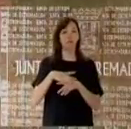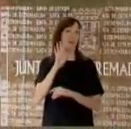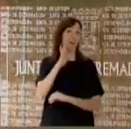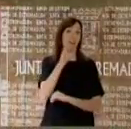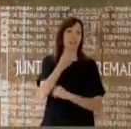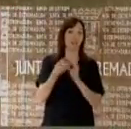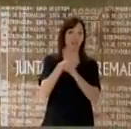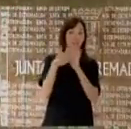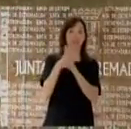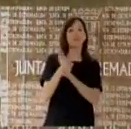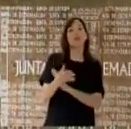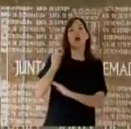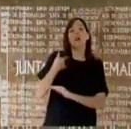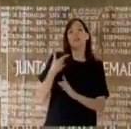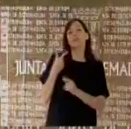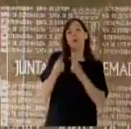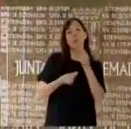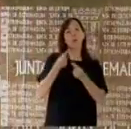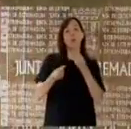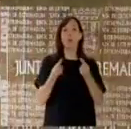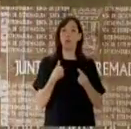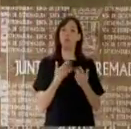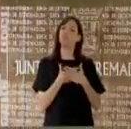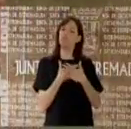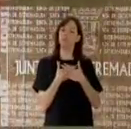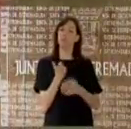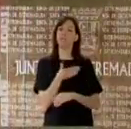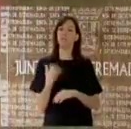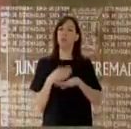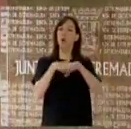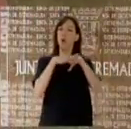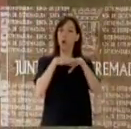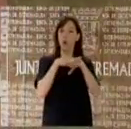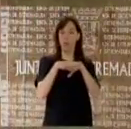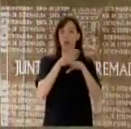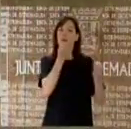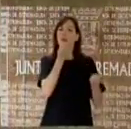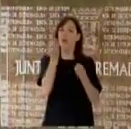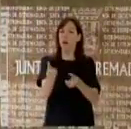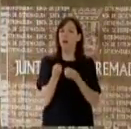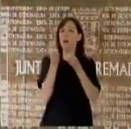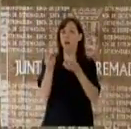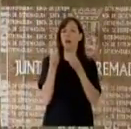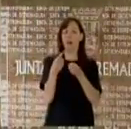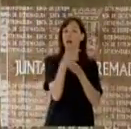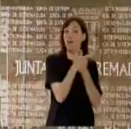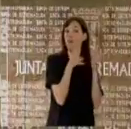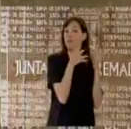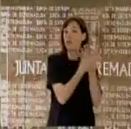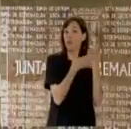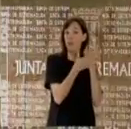hagan, con la firme voluntad que tiene este Gobierno, accesible la información de los acuerdos del Consejo de